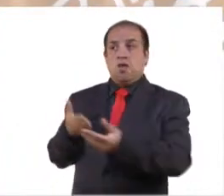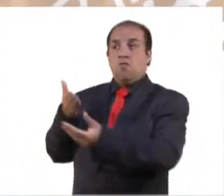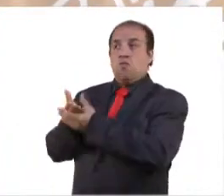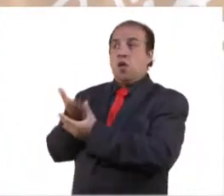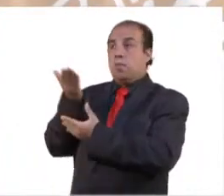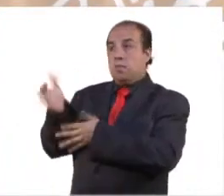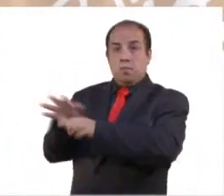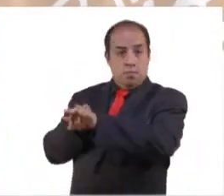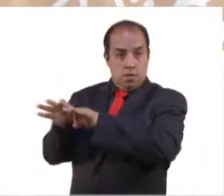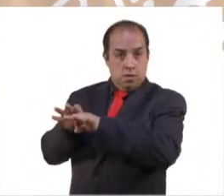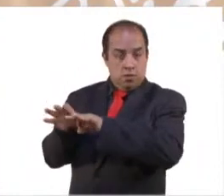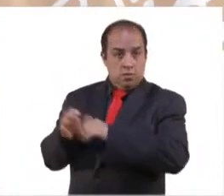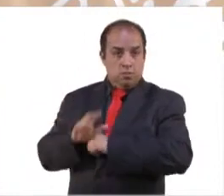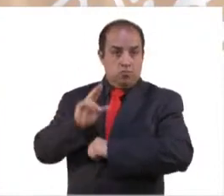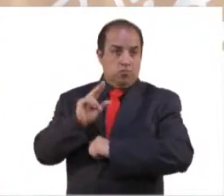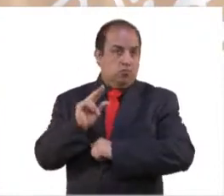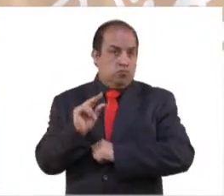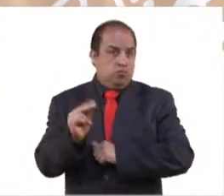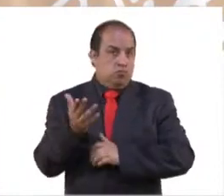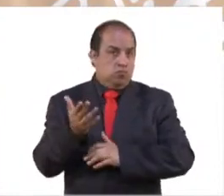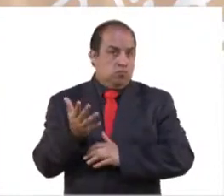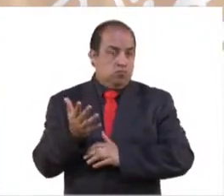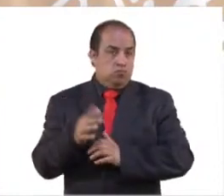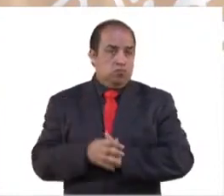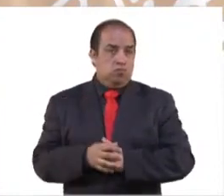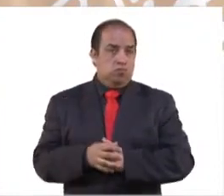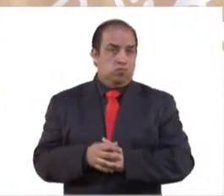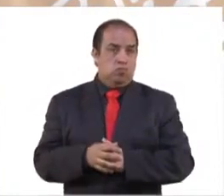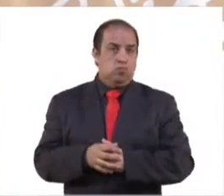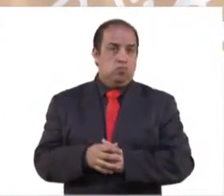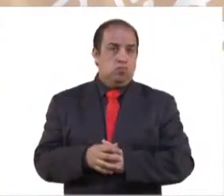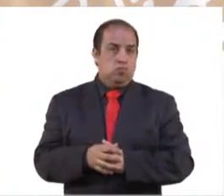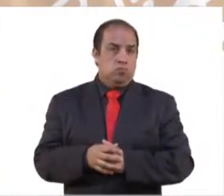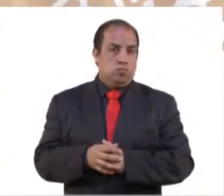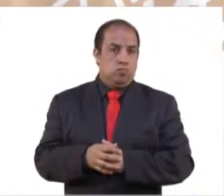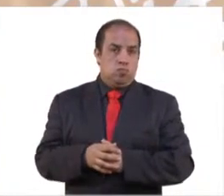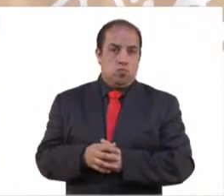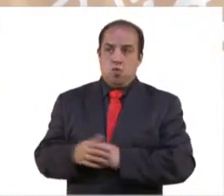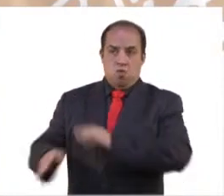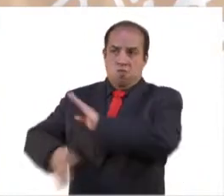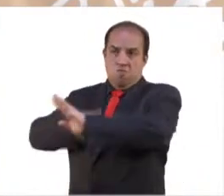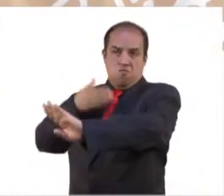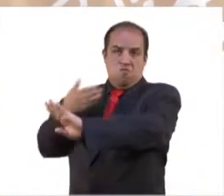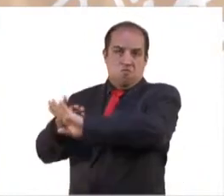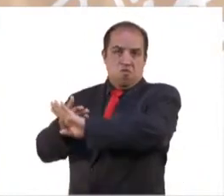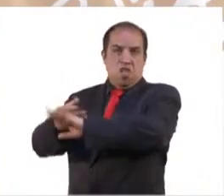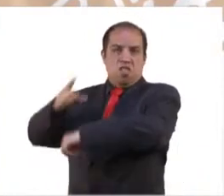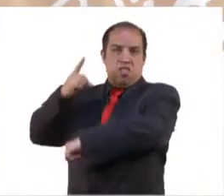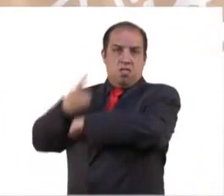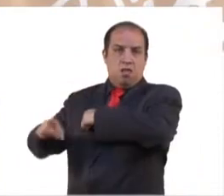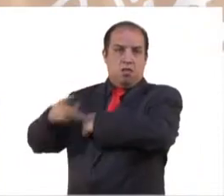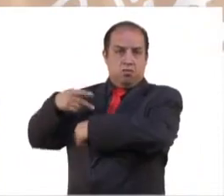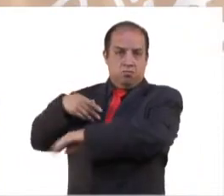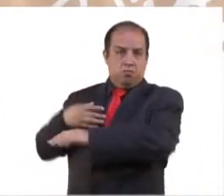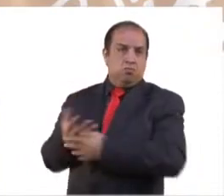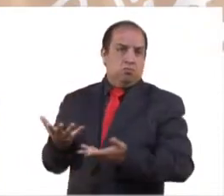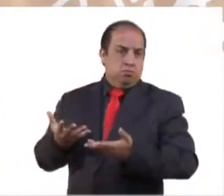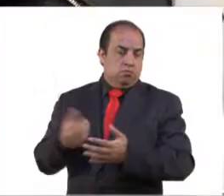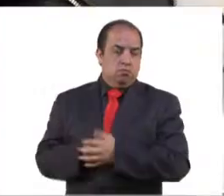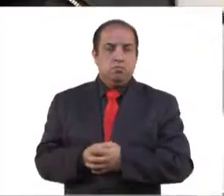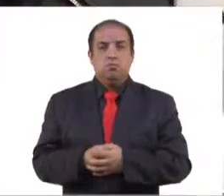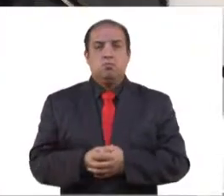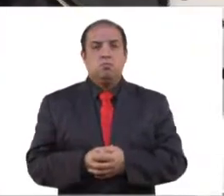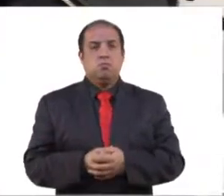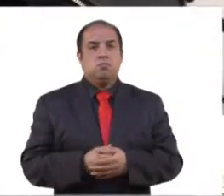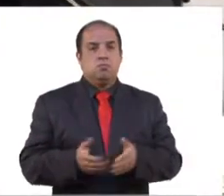no era nada que fuera afectar su seguridad. Bueno, ese por ese lado. Por el